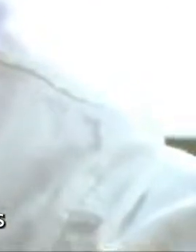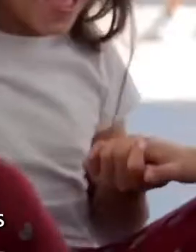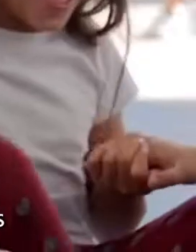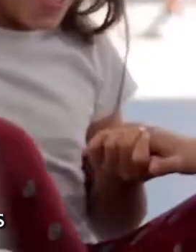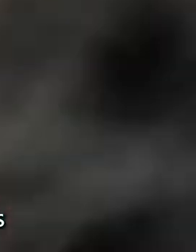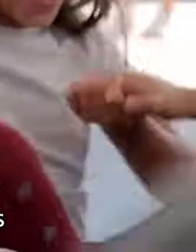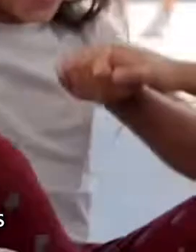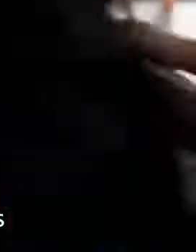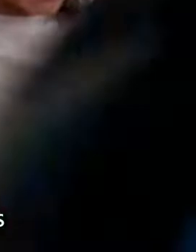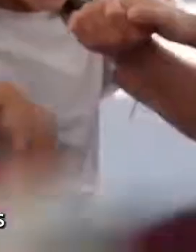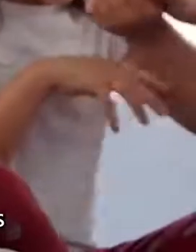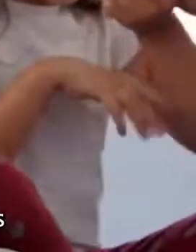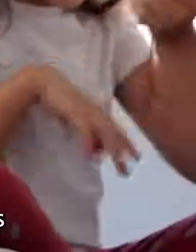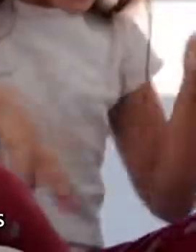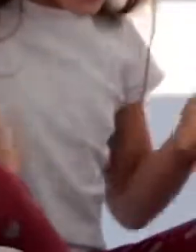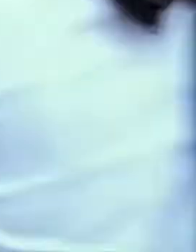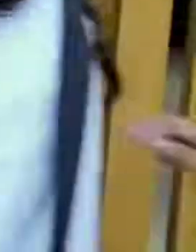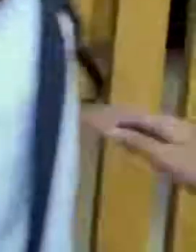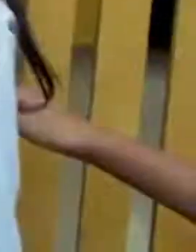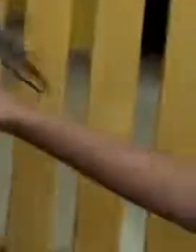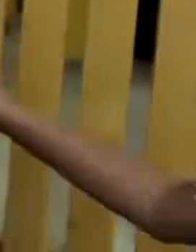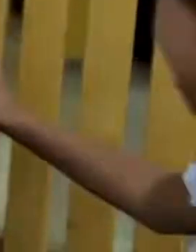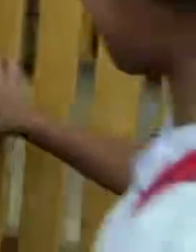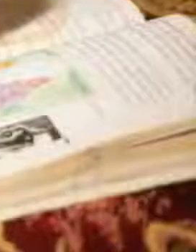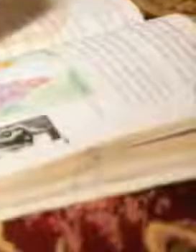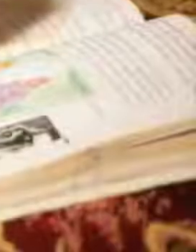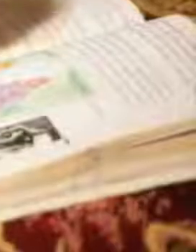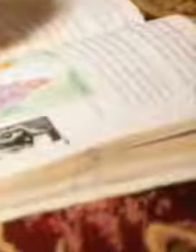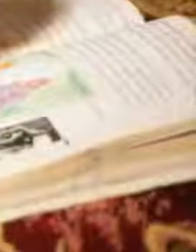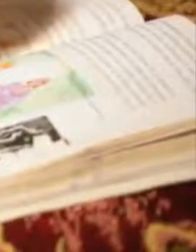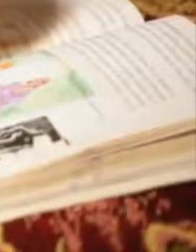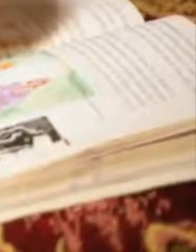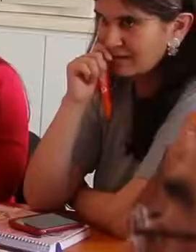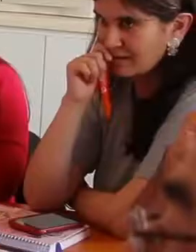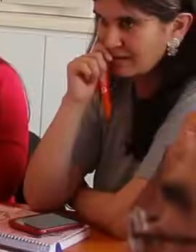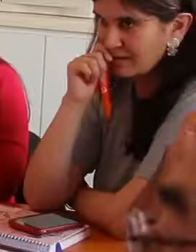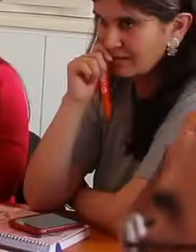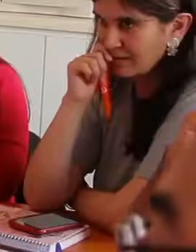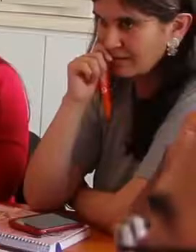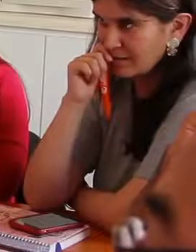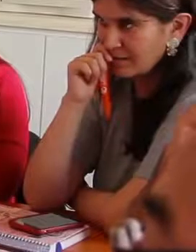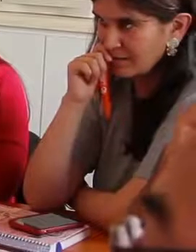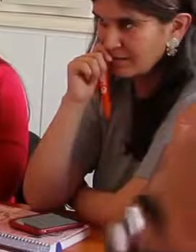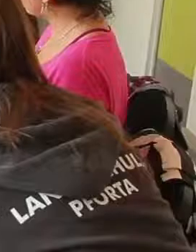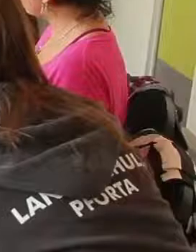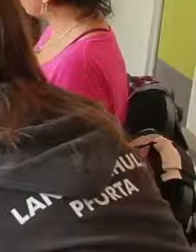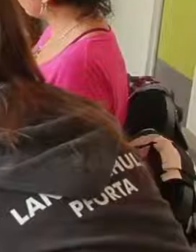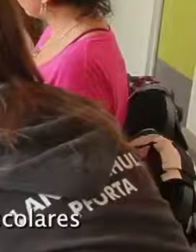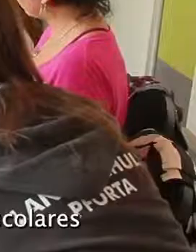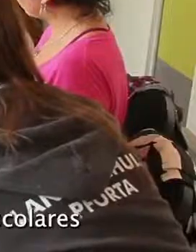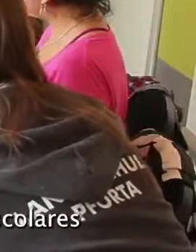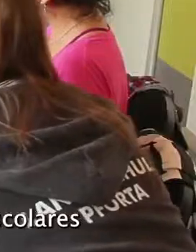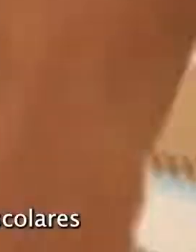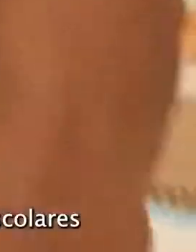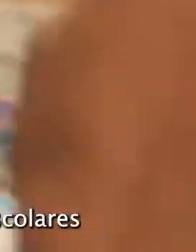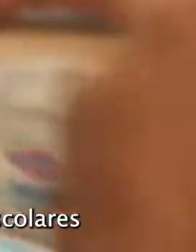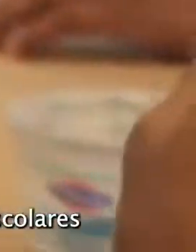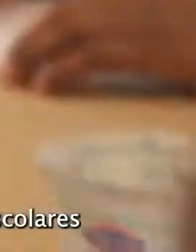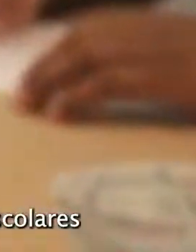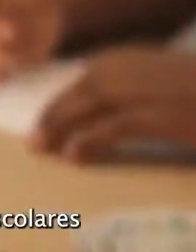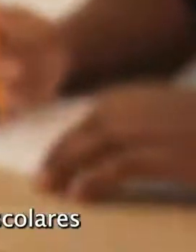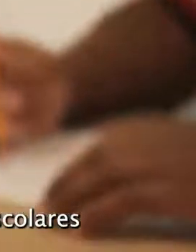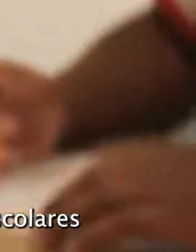Desarrollamos proyectos educativos y culturales en 10 países de Iberoamérica en los que acompañamos a docentes, equipos